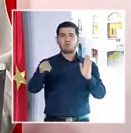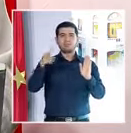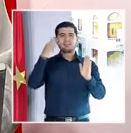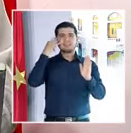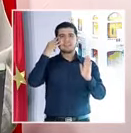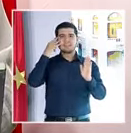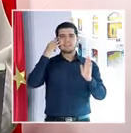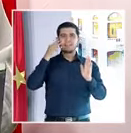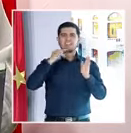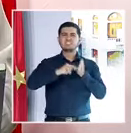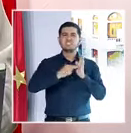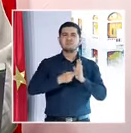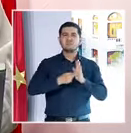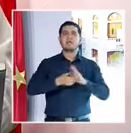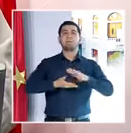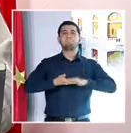paz.